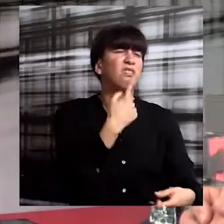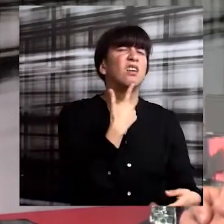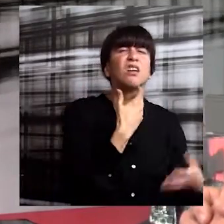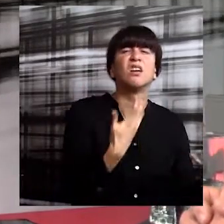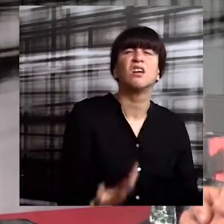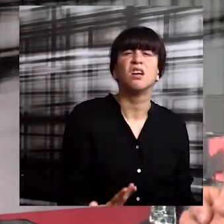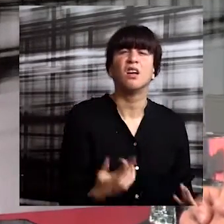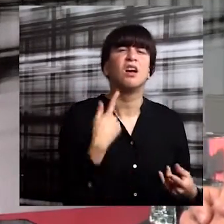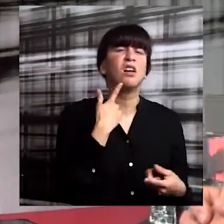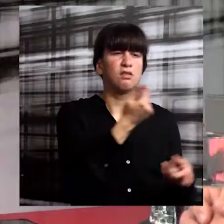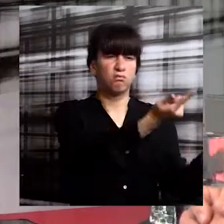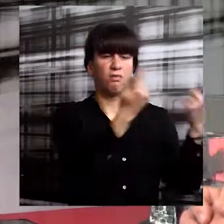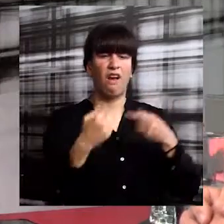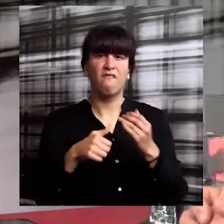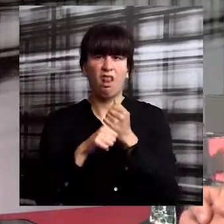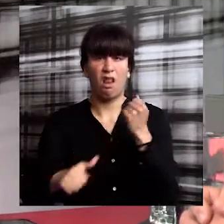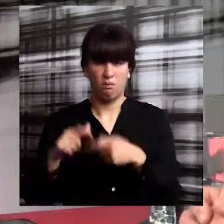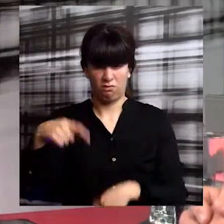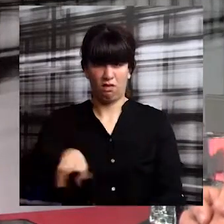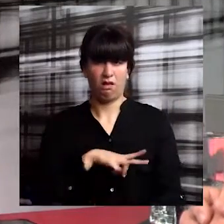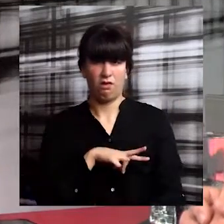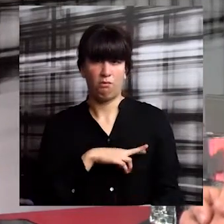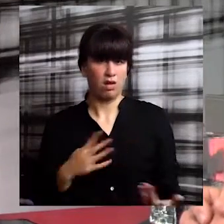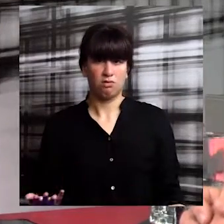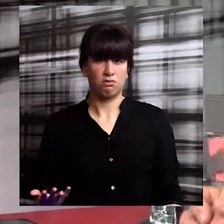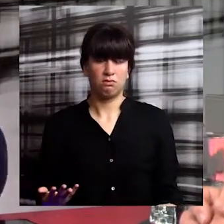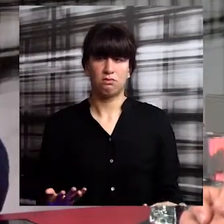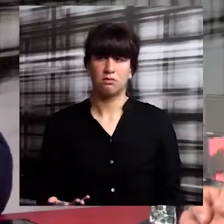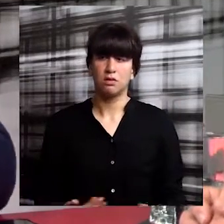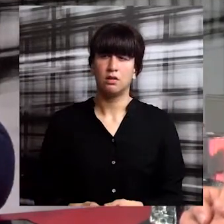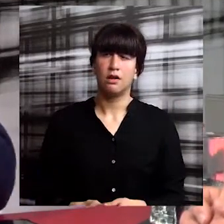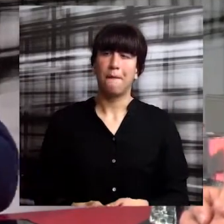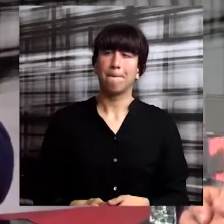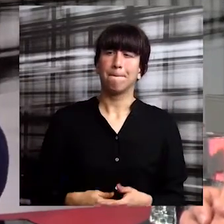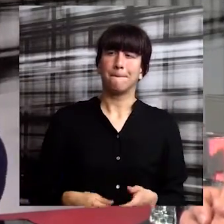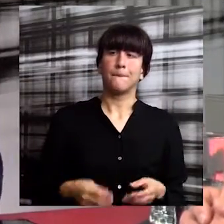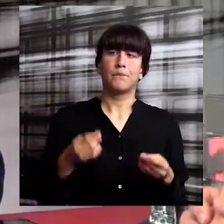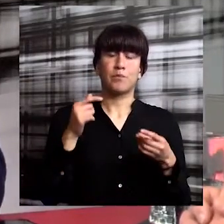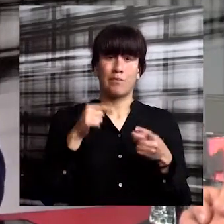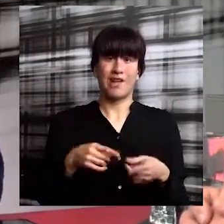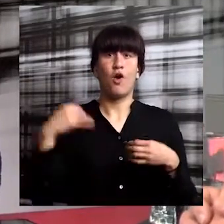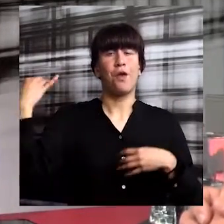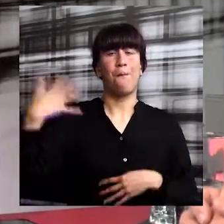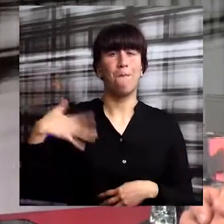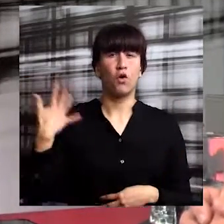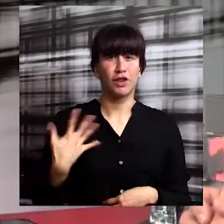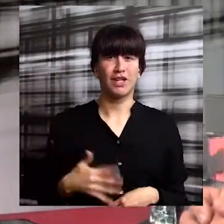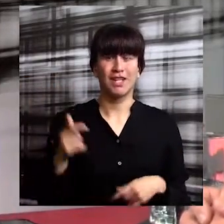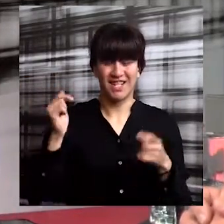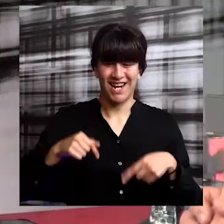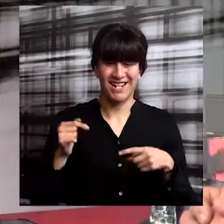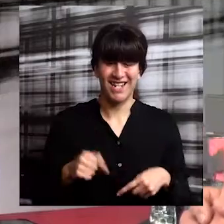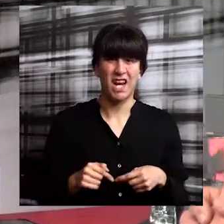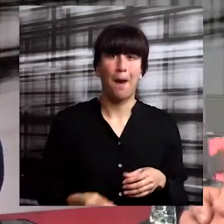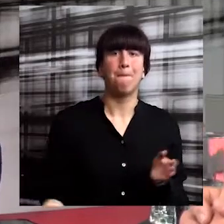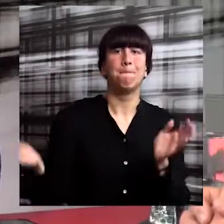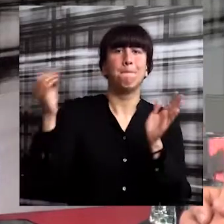significa precisamente eso, preocuparse de que la ciudad ponga en valor sus atributos turísticos para que dentro del